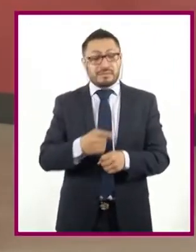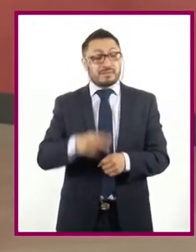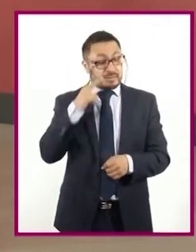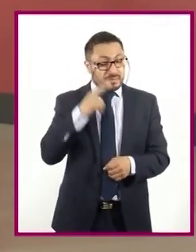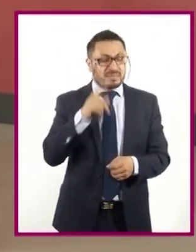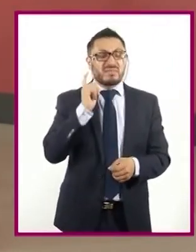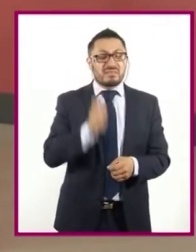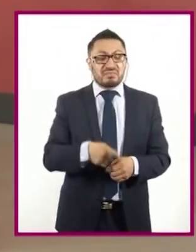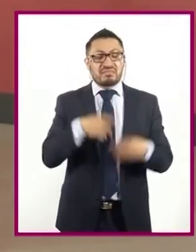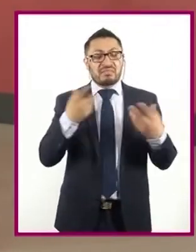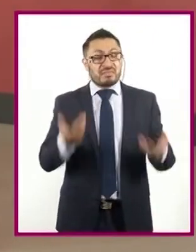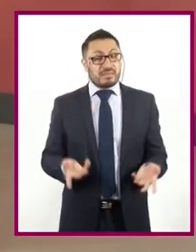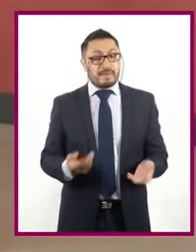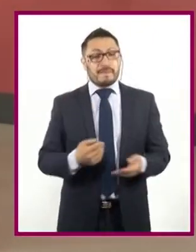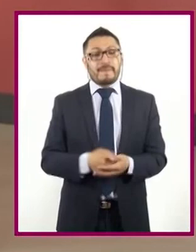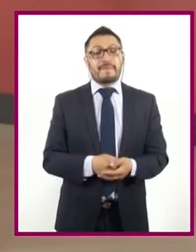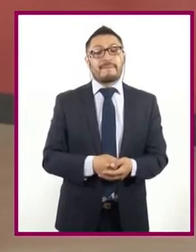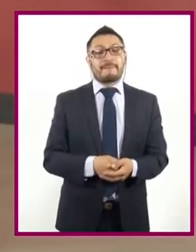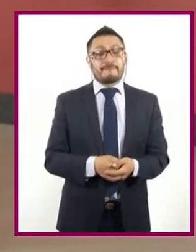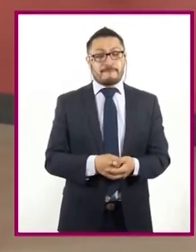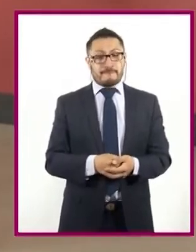dice: